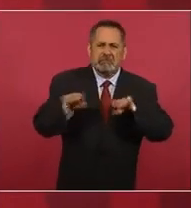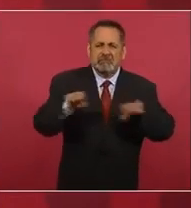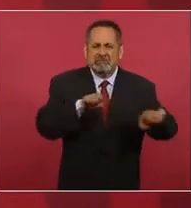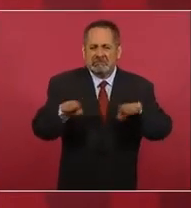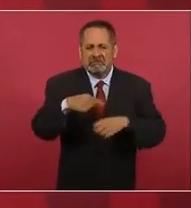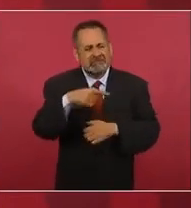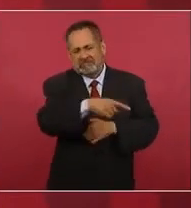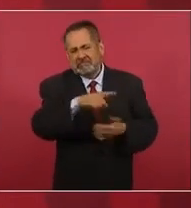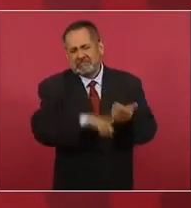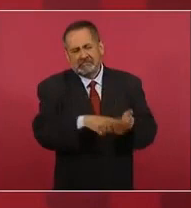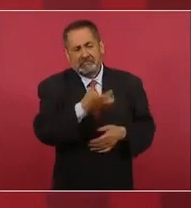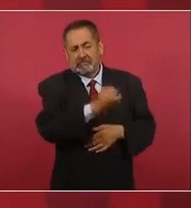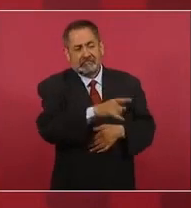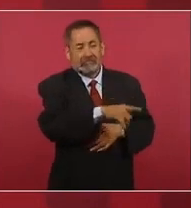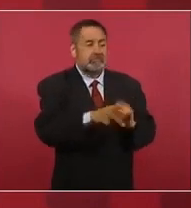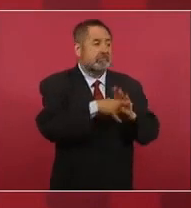Es el boletín